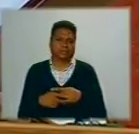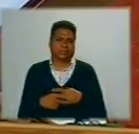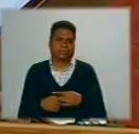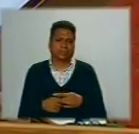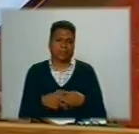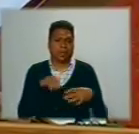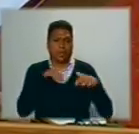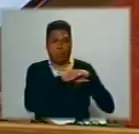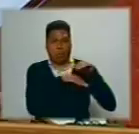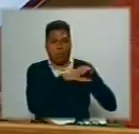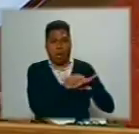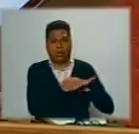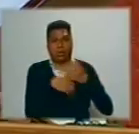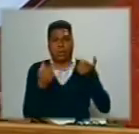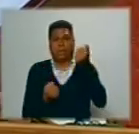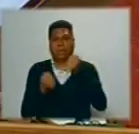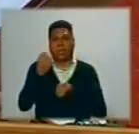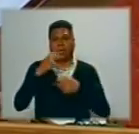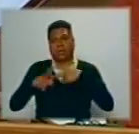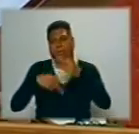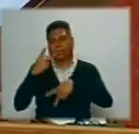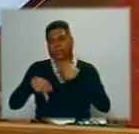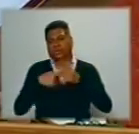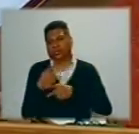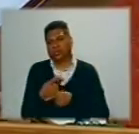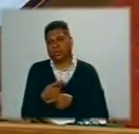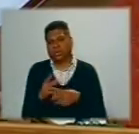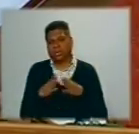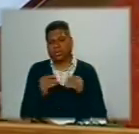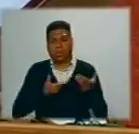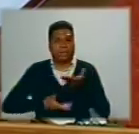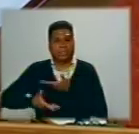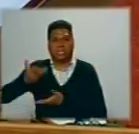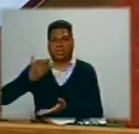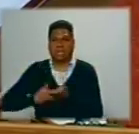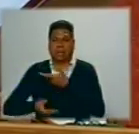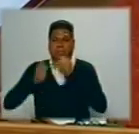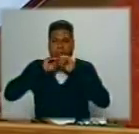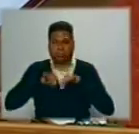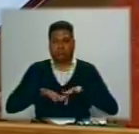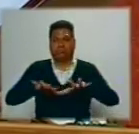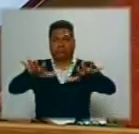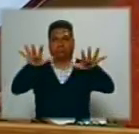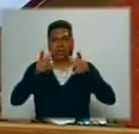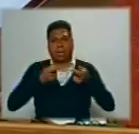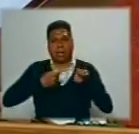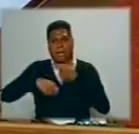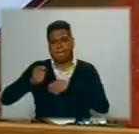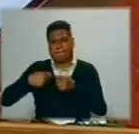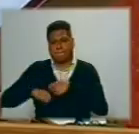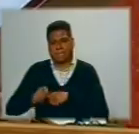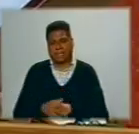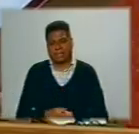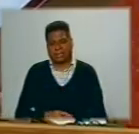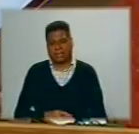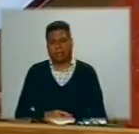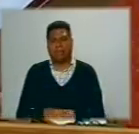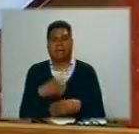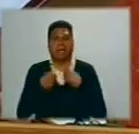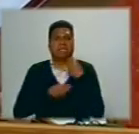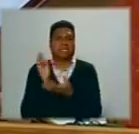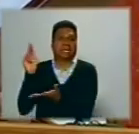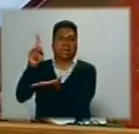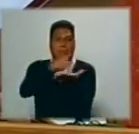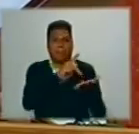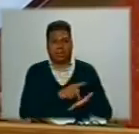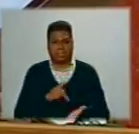almacenamiento, transporte, manufacturación, circulación, intercambio, distribución y comercialización de los bienes y servicios para ejercer la